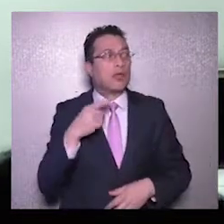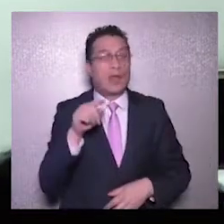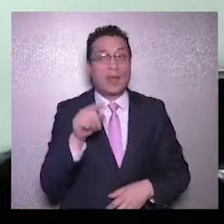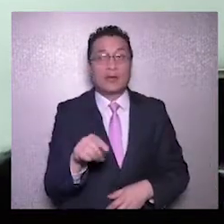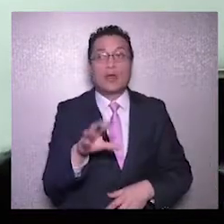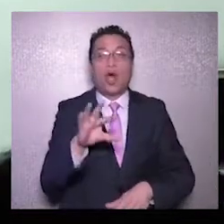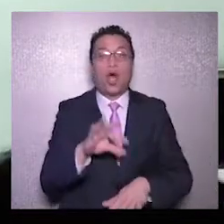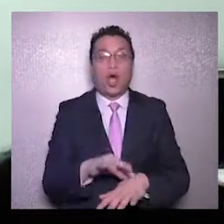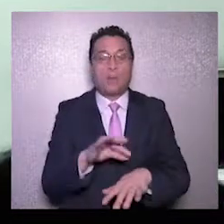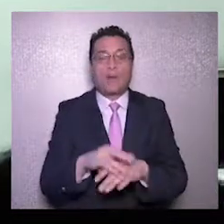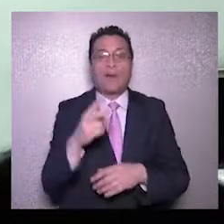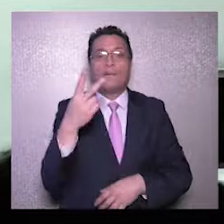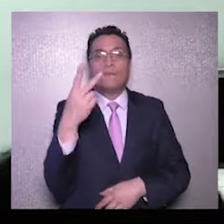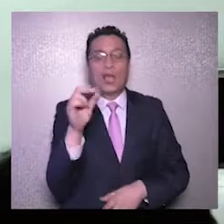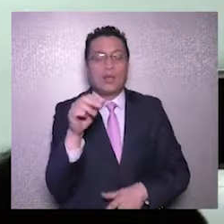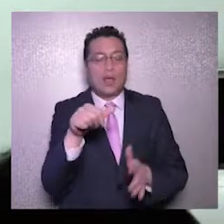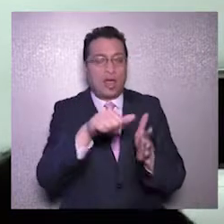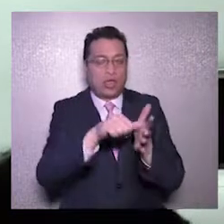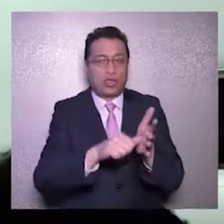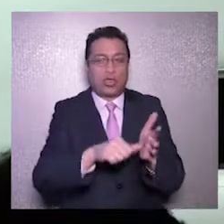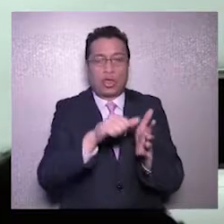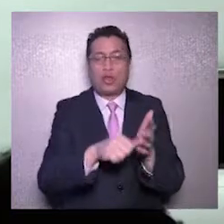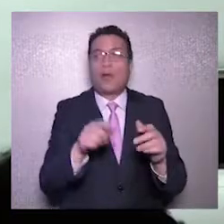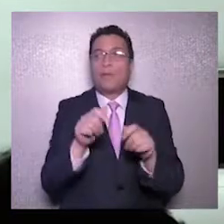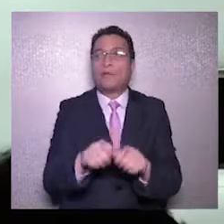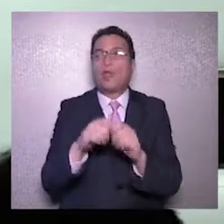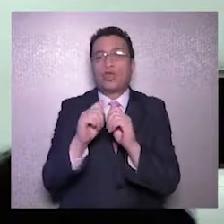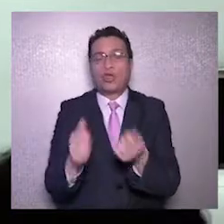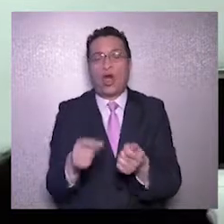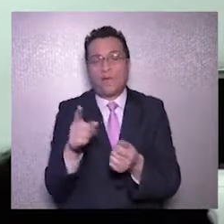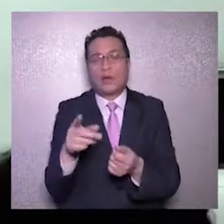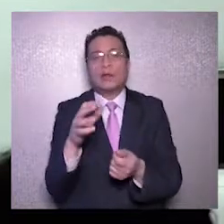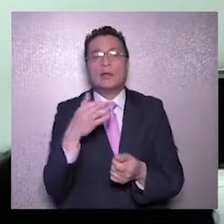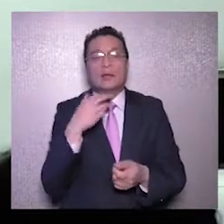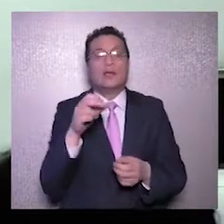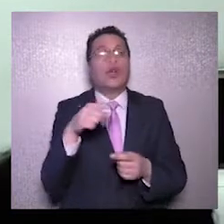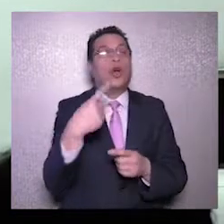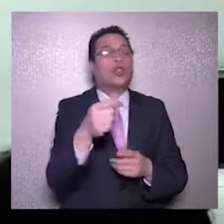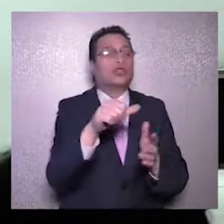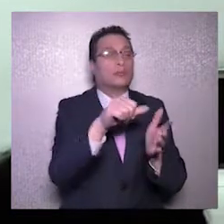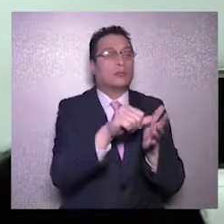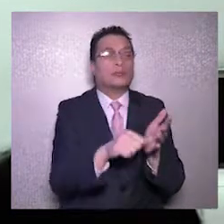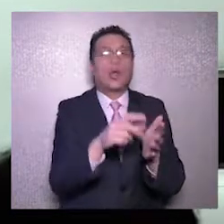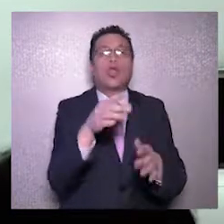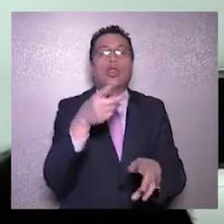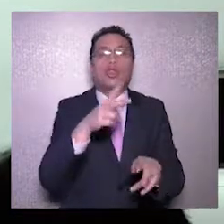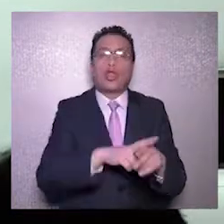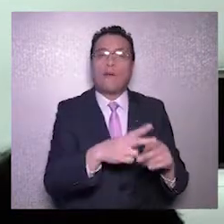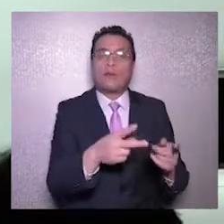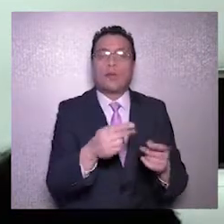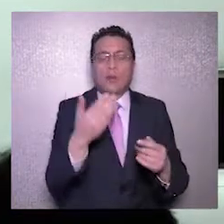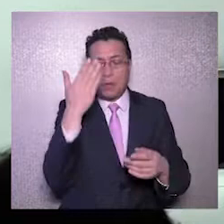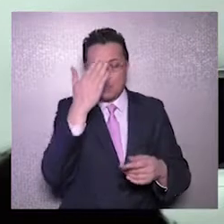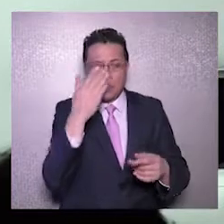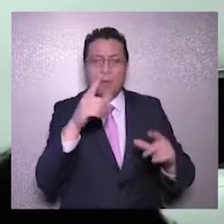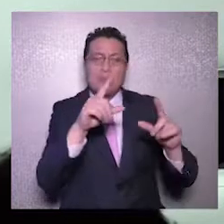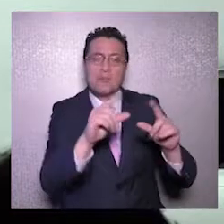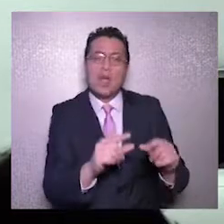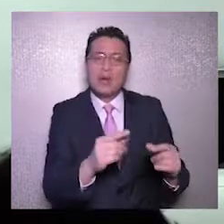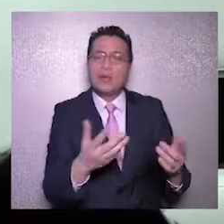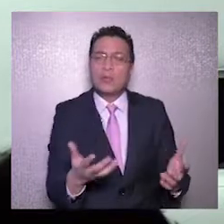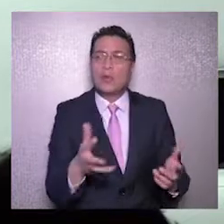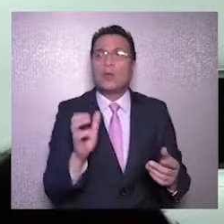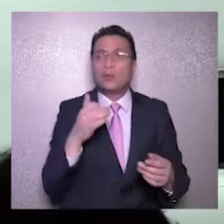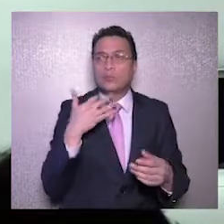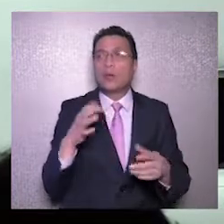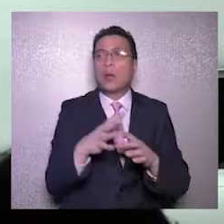20 cirujanos opera el doble de este otro que tiene 40 cirujanos? y además se le complican menos. Y además la